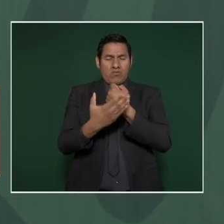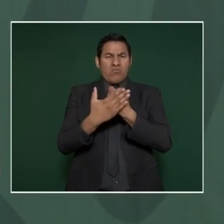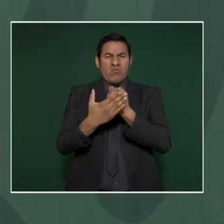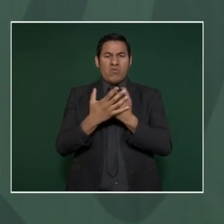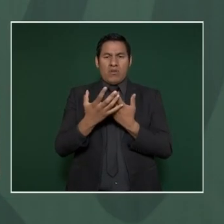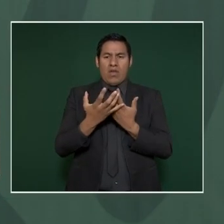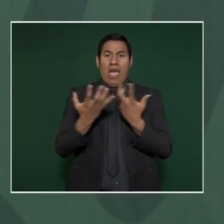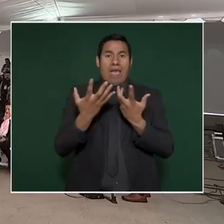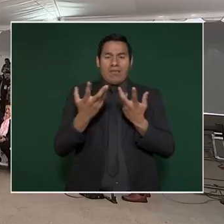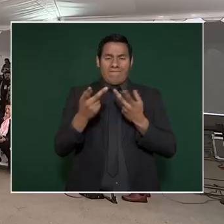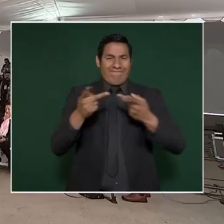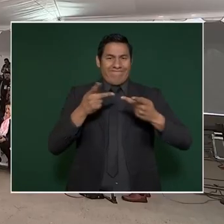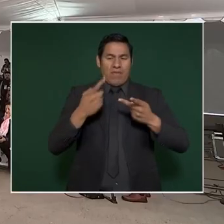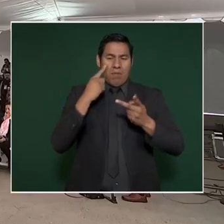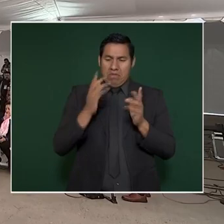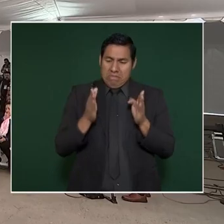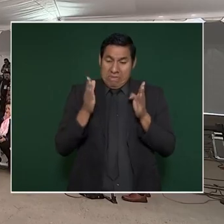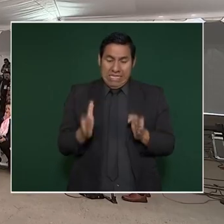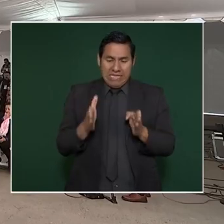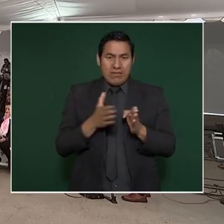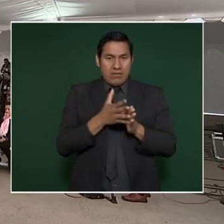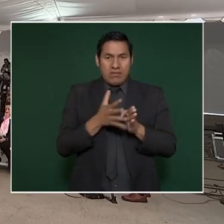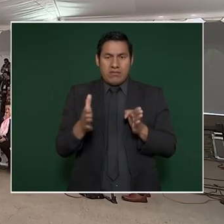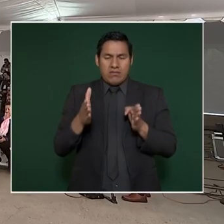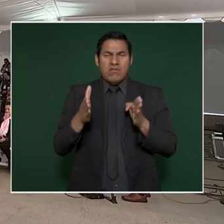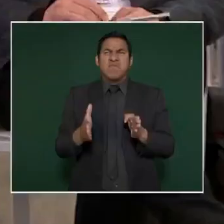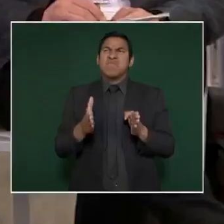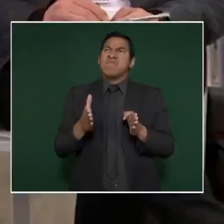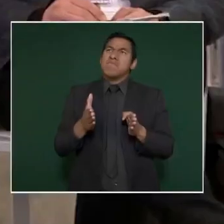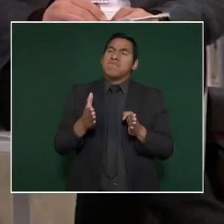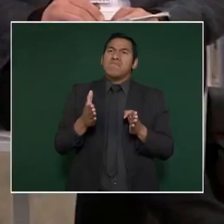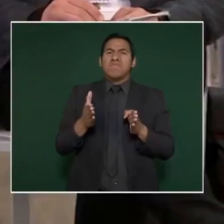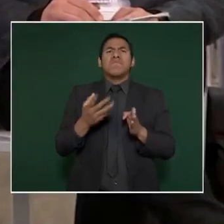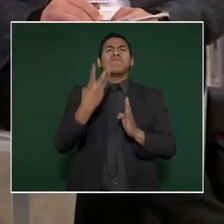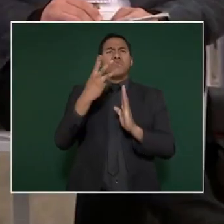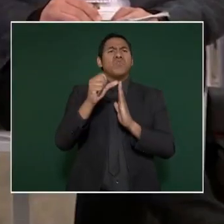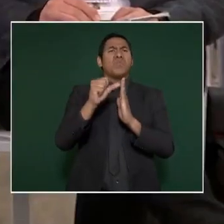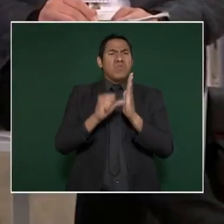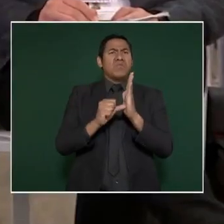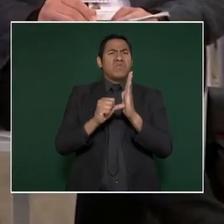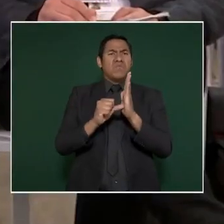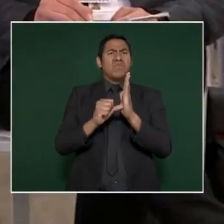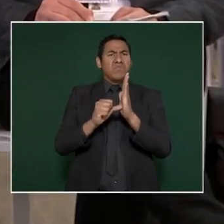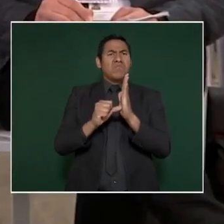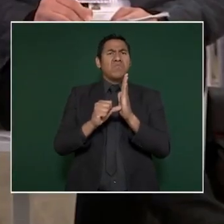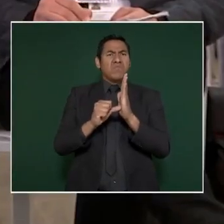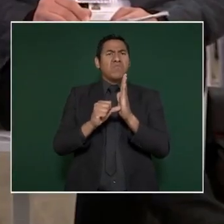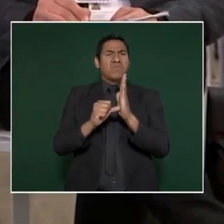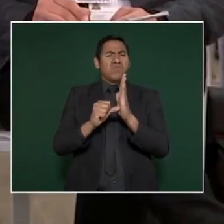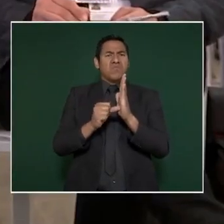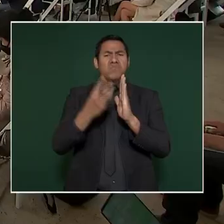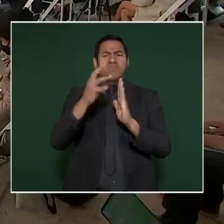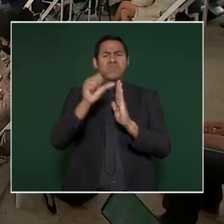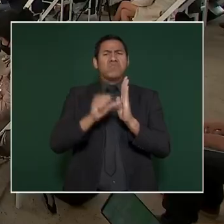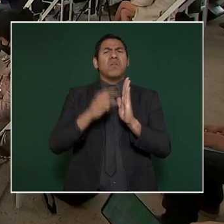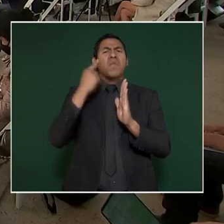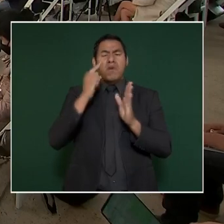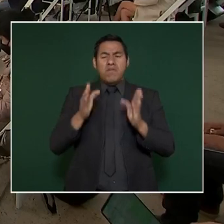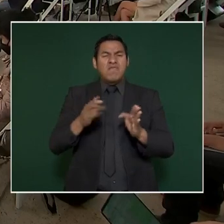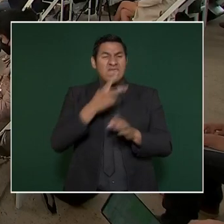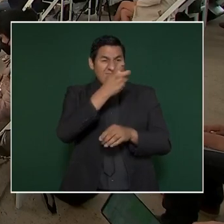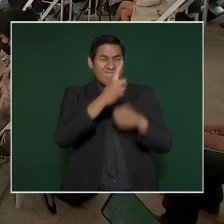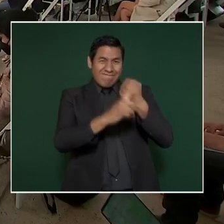plazo si les parece bien este 3 meses para buscar un